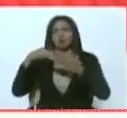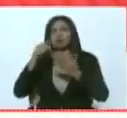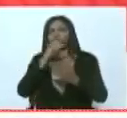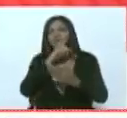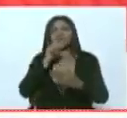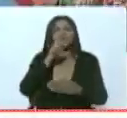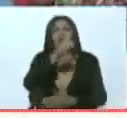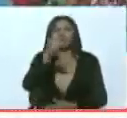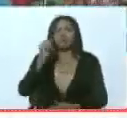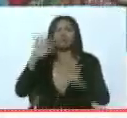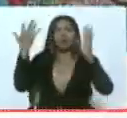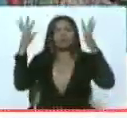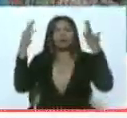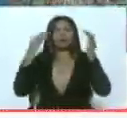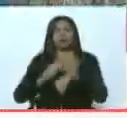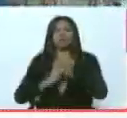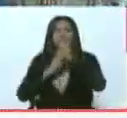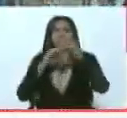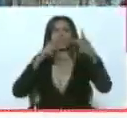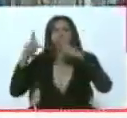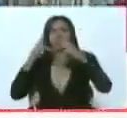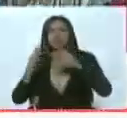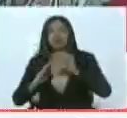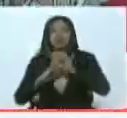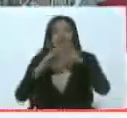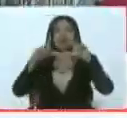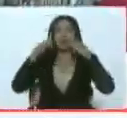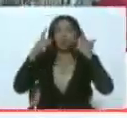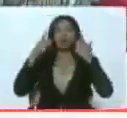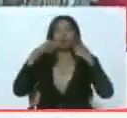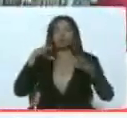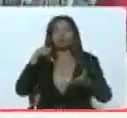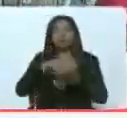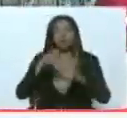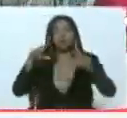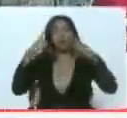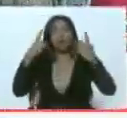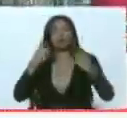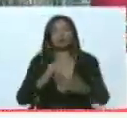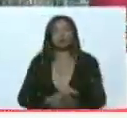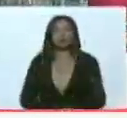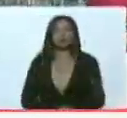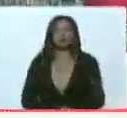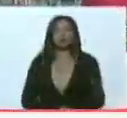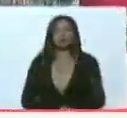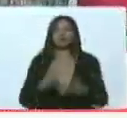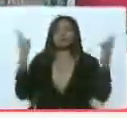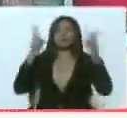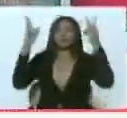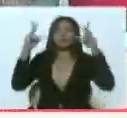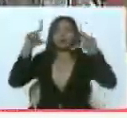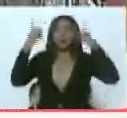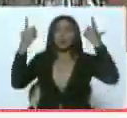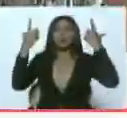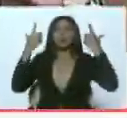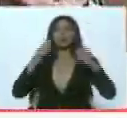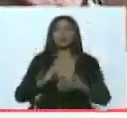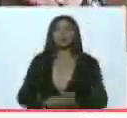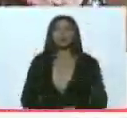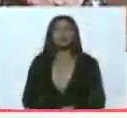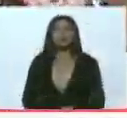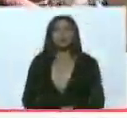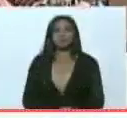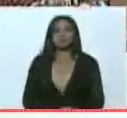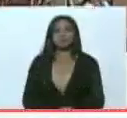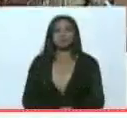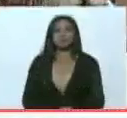Un aplauso a la dirección política de La Guaira, del estado La Guaira. ¡Que viva La Guaira!